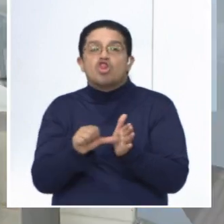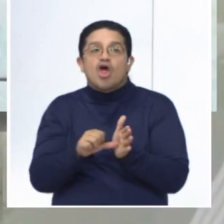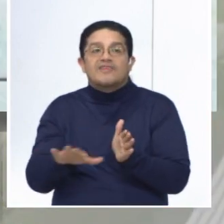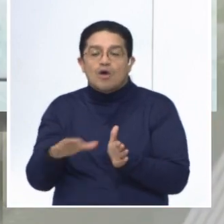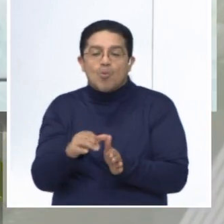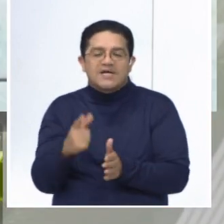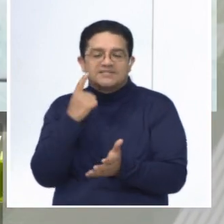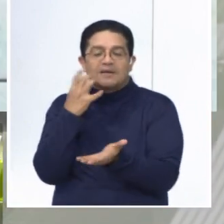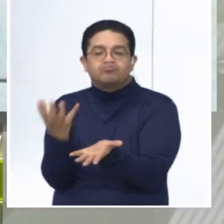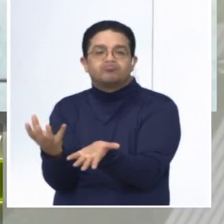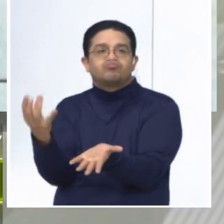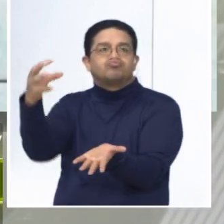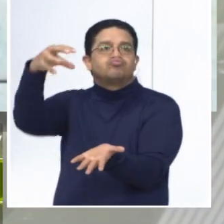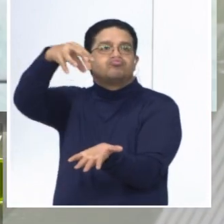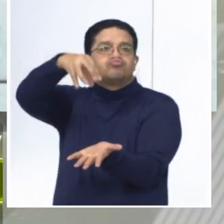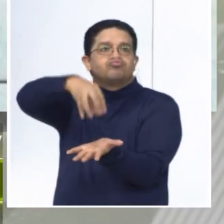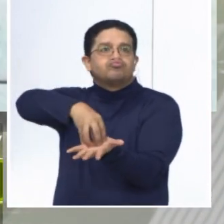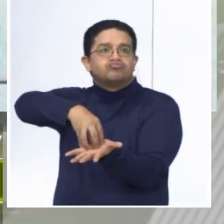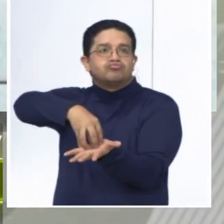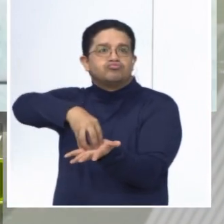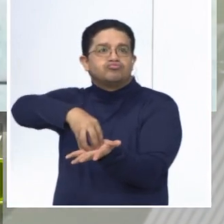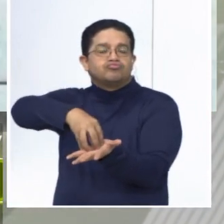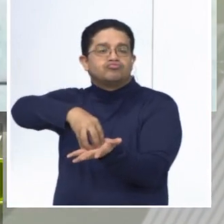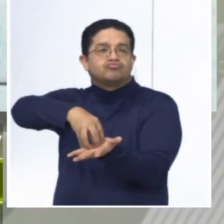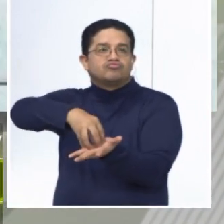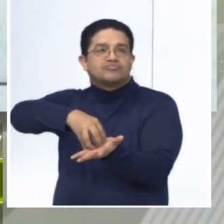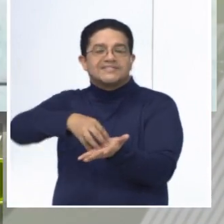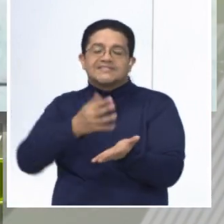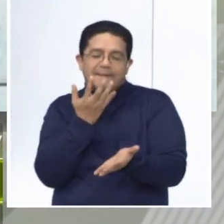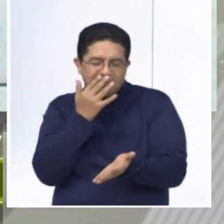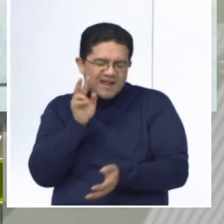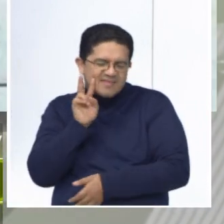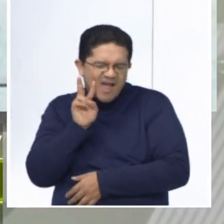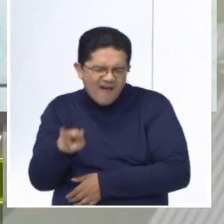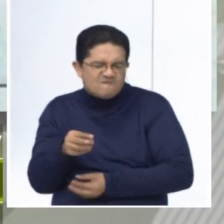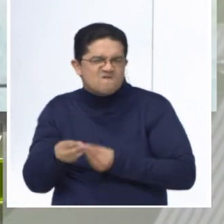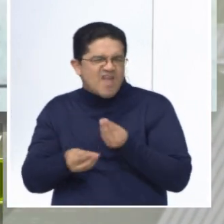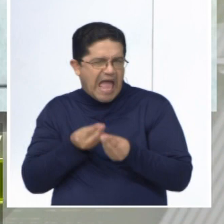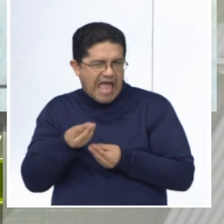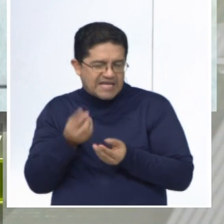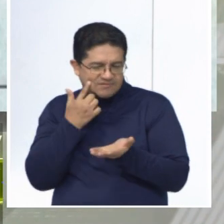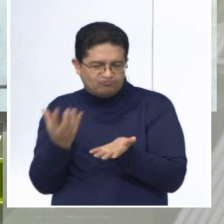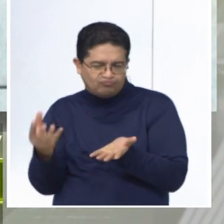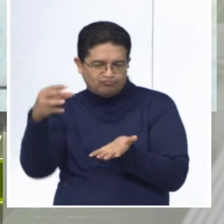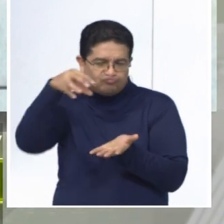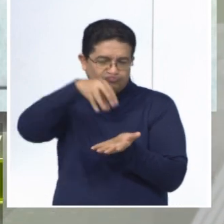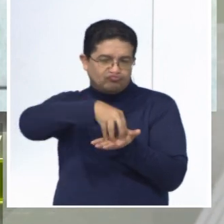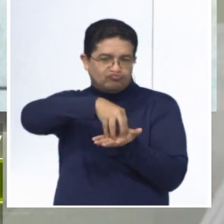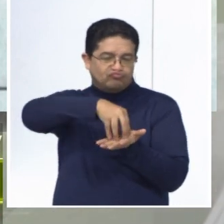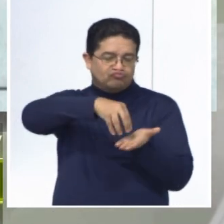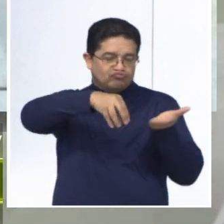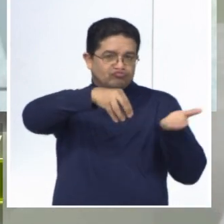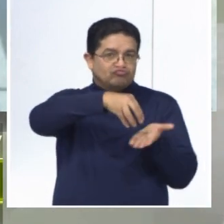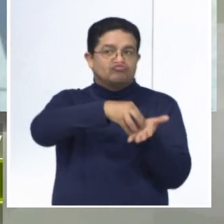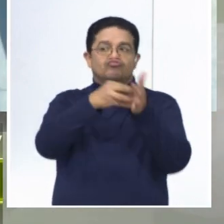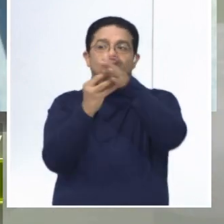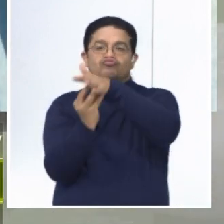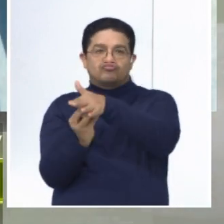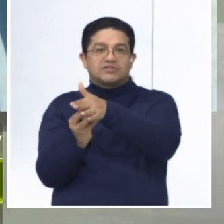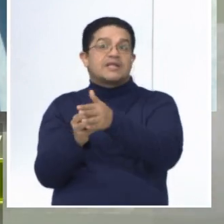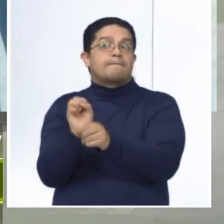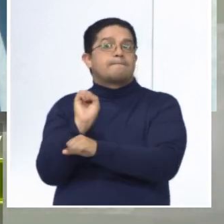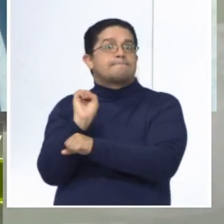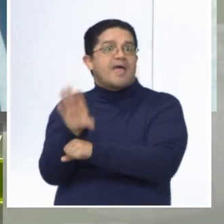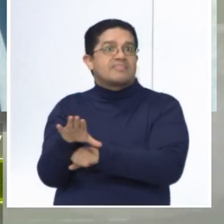taparlo con un frasco, preferiblemente transparente para uno ver qué está haciendo, ¿verdad? Y cerrarlo para llevarlo a medicina tropical.